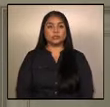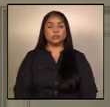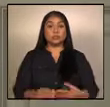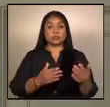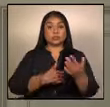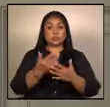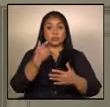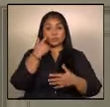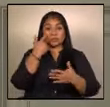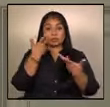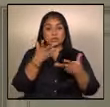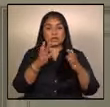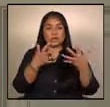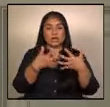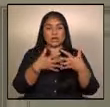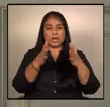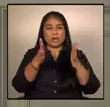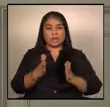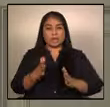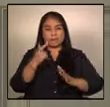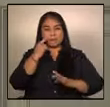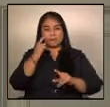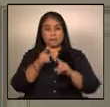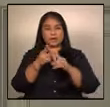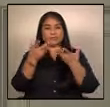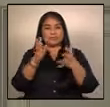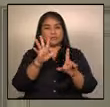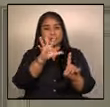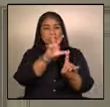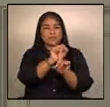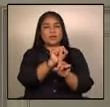Han identificado y muchos de ellos